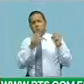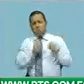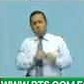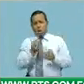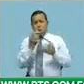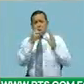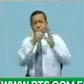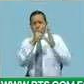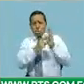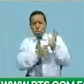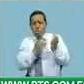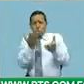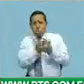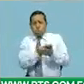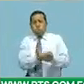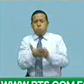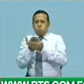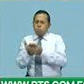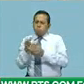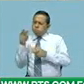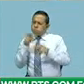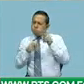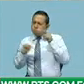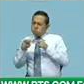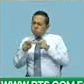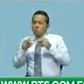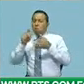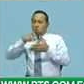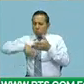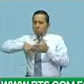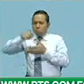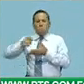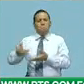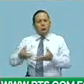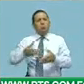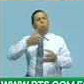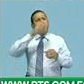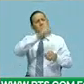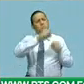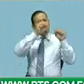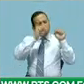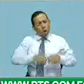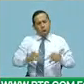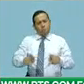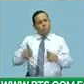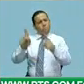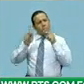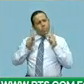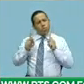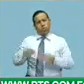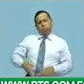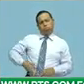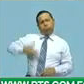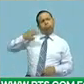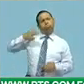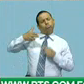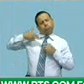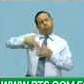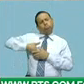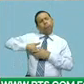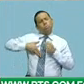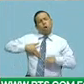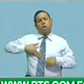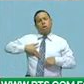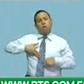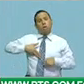eso hay que autorizarlo porque aquí se está viendo un mensaje terrible al delincuente ellos